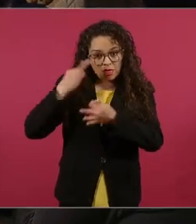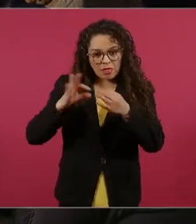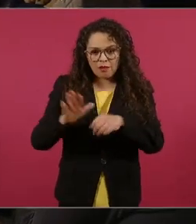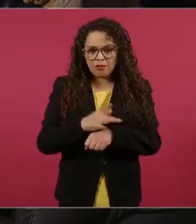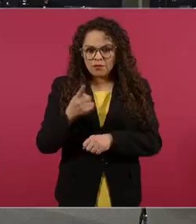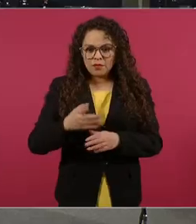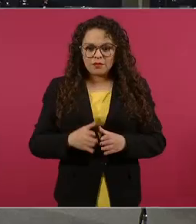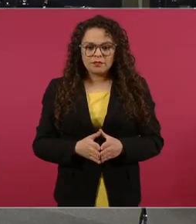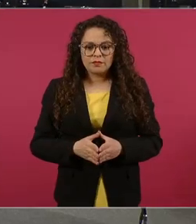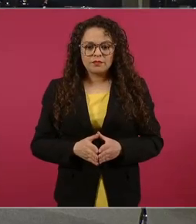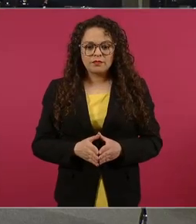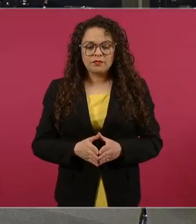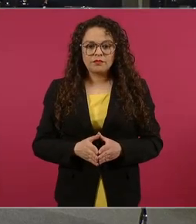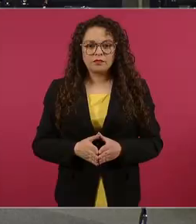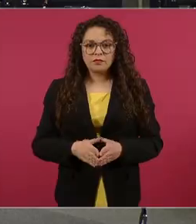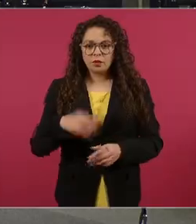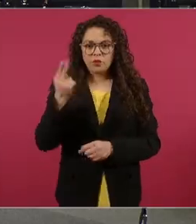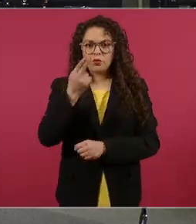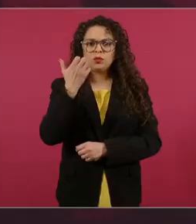acción penal?